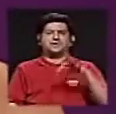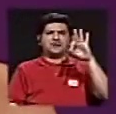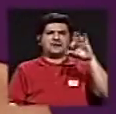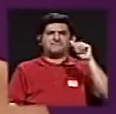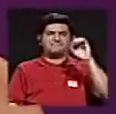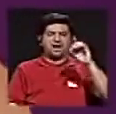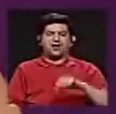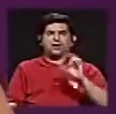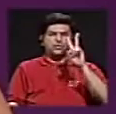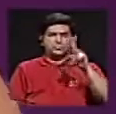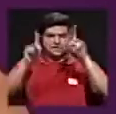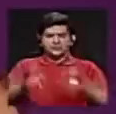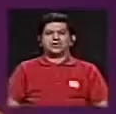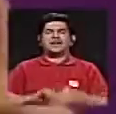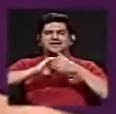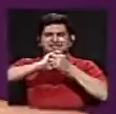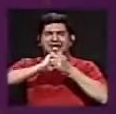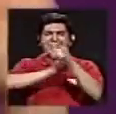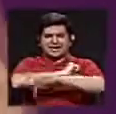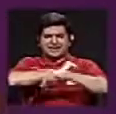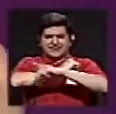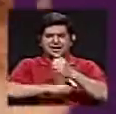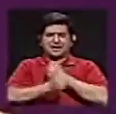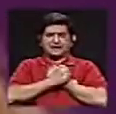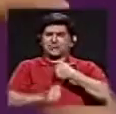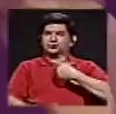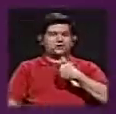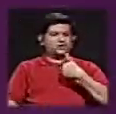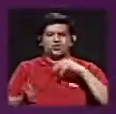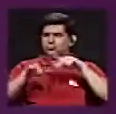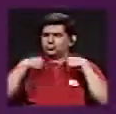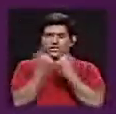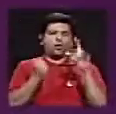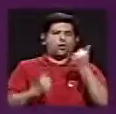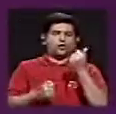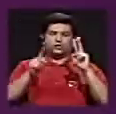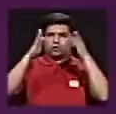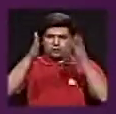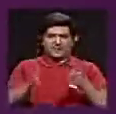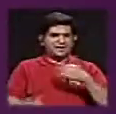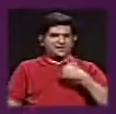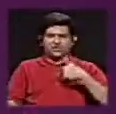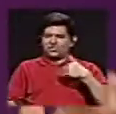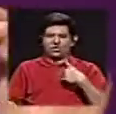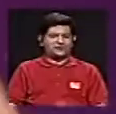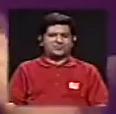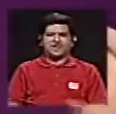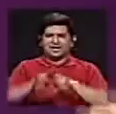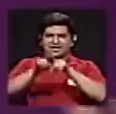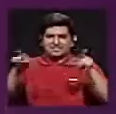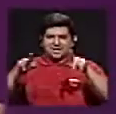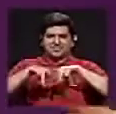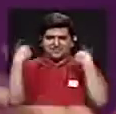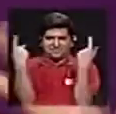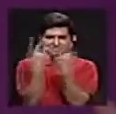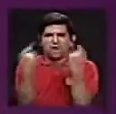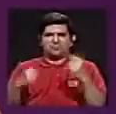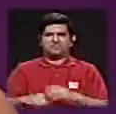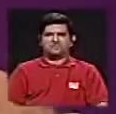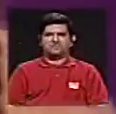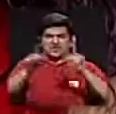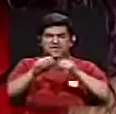personas de alianza patriótica yo que no tengo partido otro compañero que tampoco tiene partido pero entonces también las las